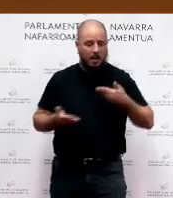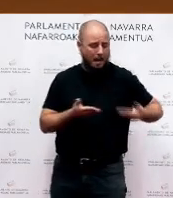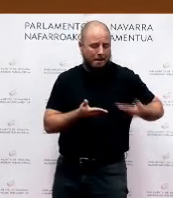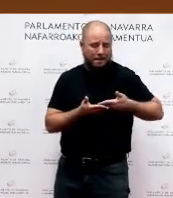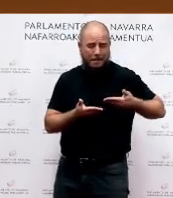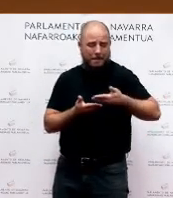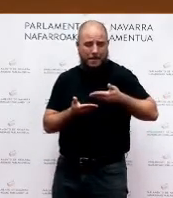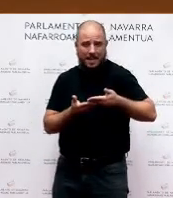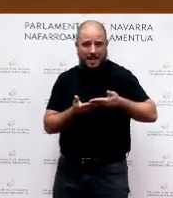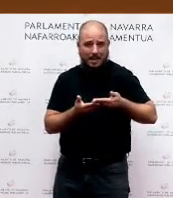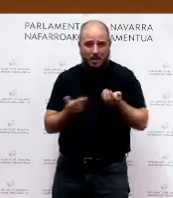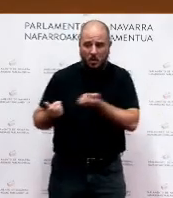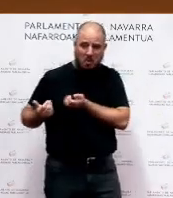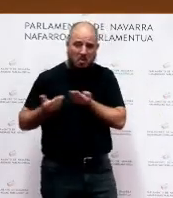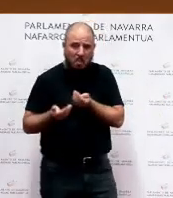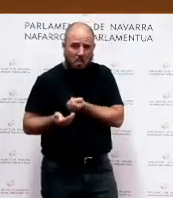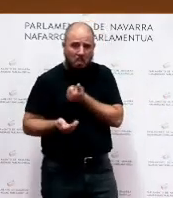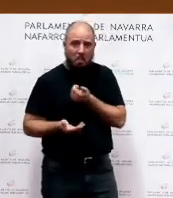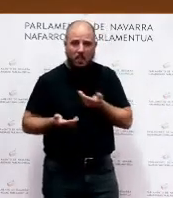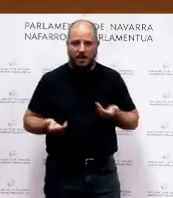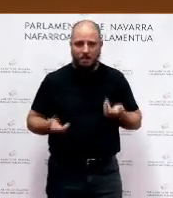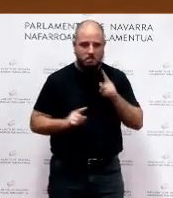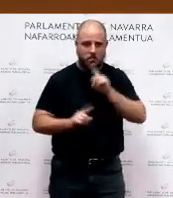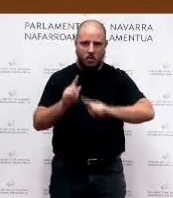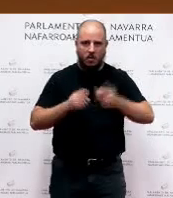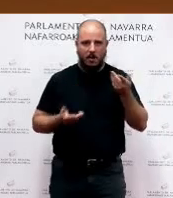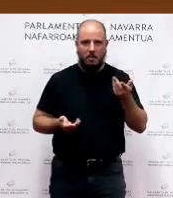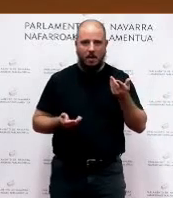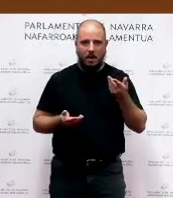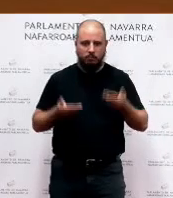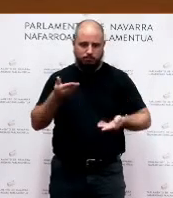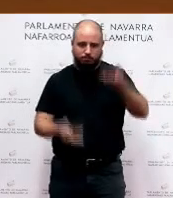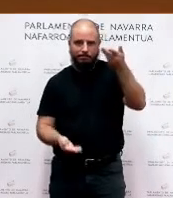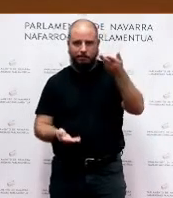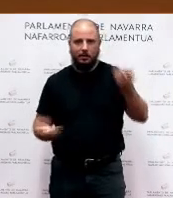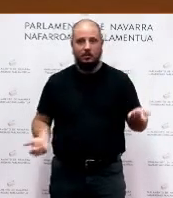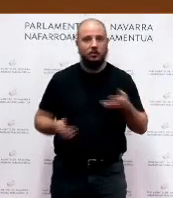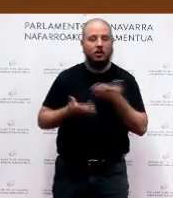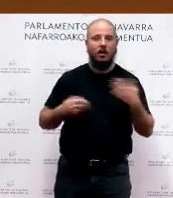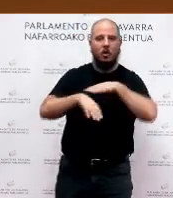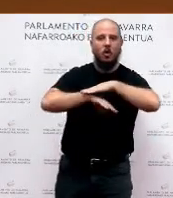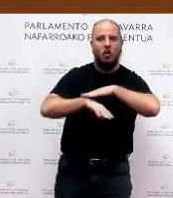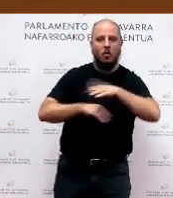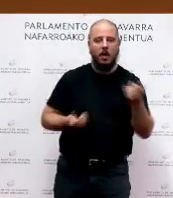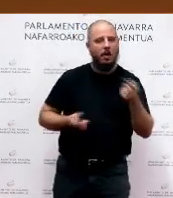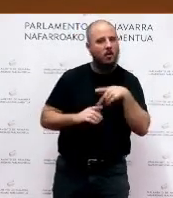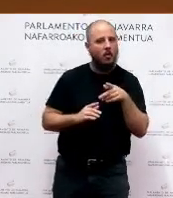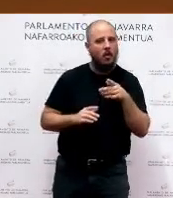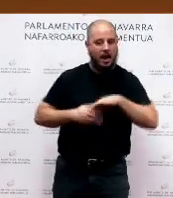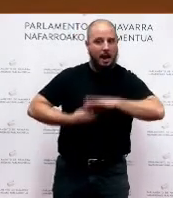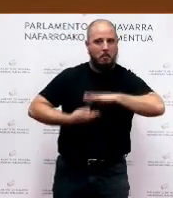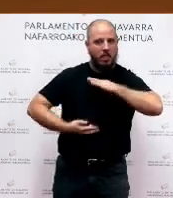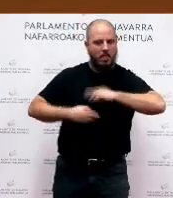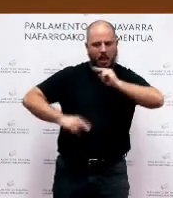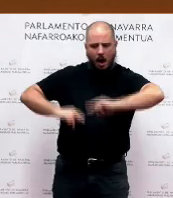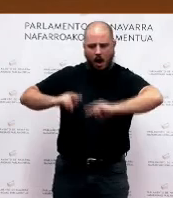escasa oferta, el principal indicador de la política del Gobierno debe ser la capacidad para construir el mayor número